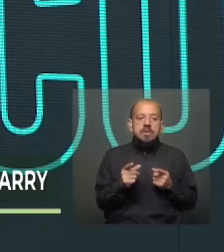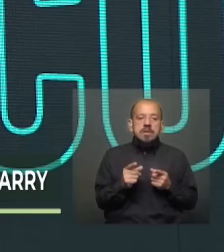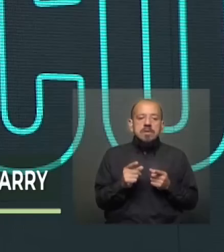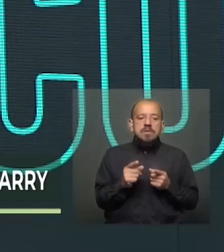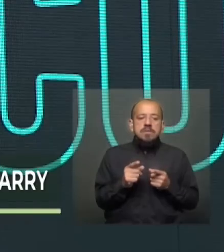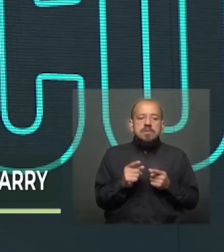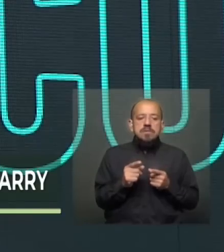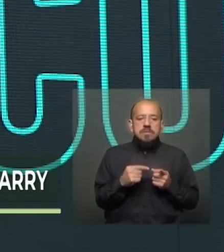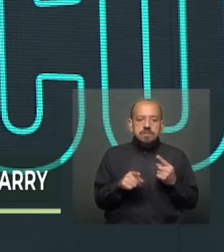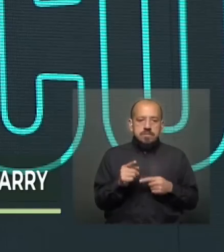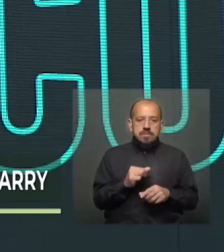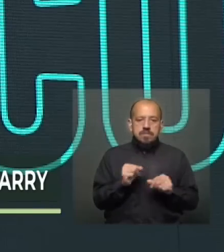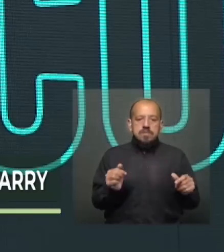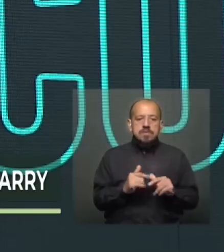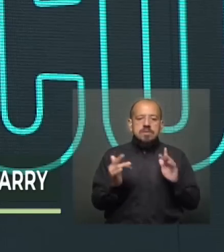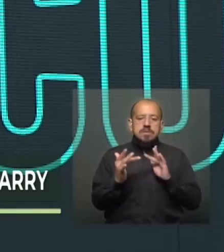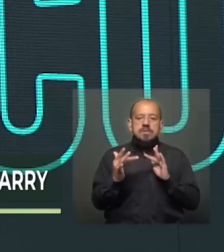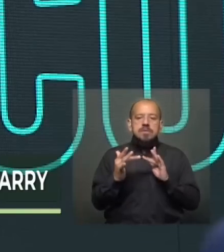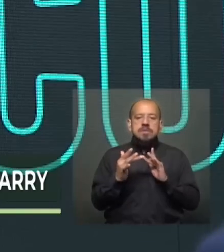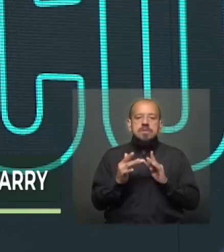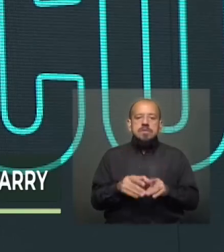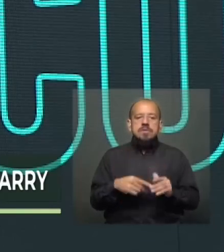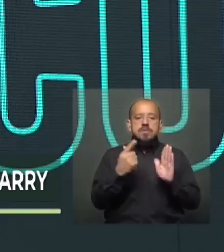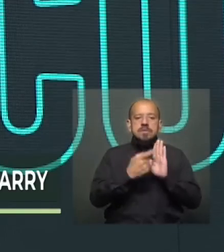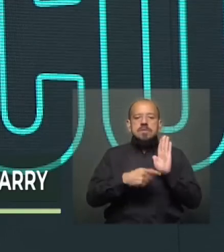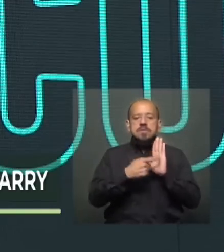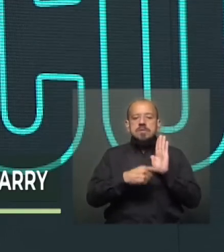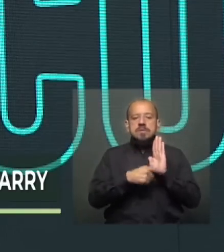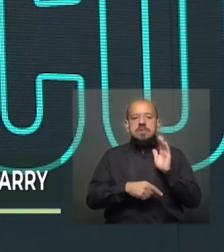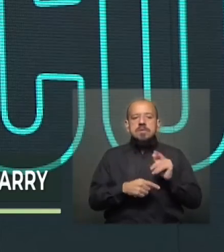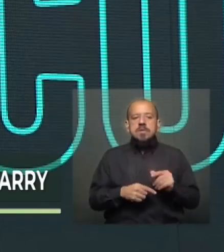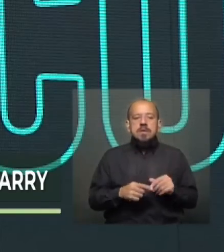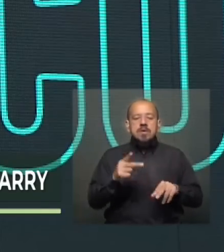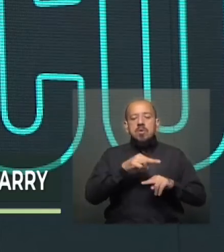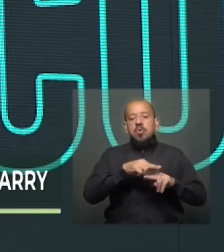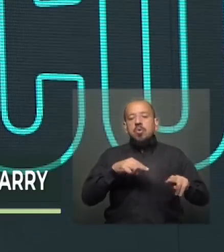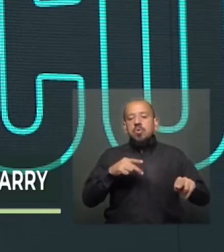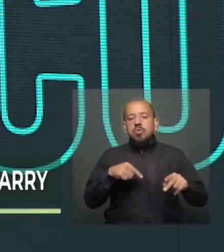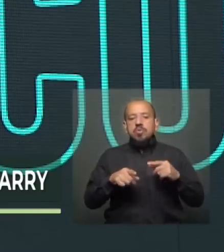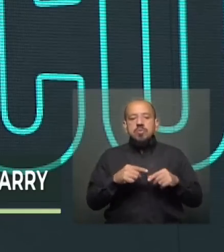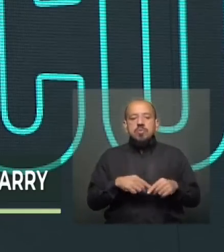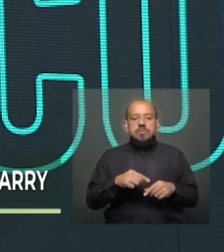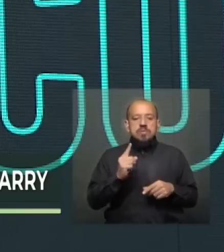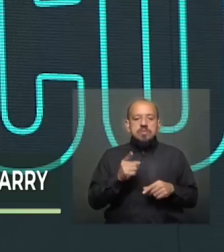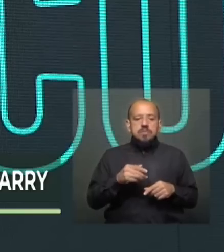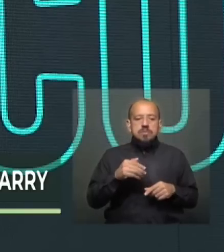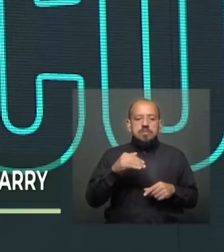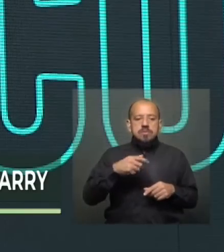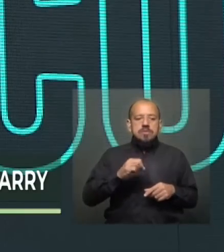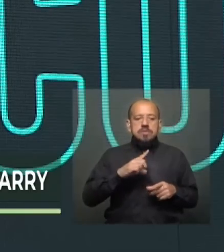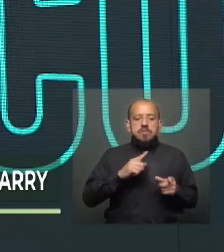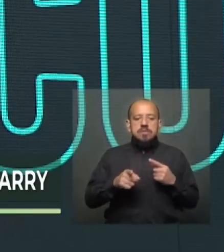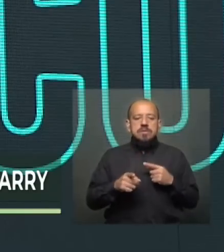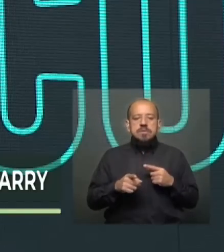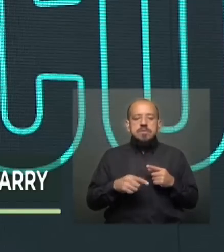pueden contactarse con la propia revista a través de Instagram arroba oro la revista o por Gmail por mail oro